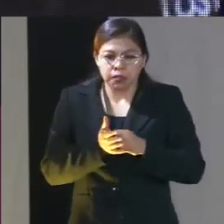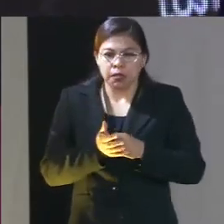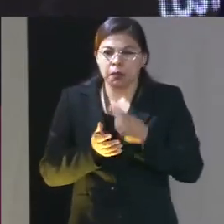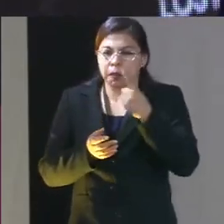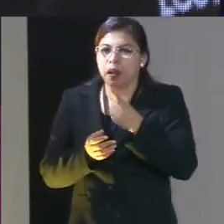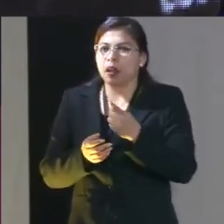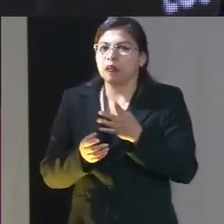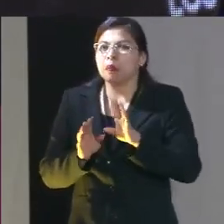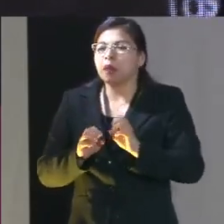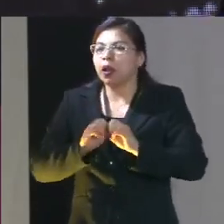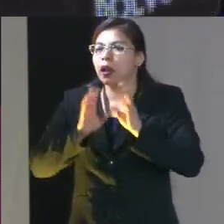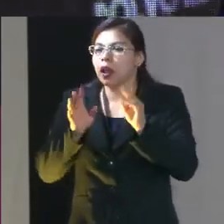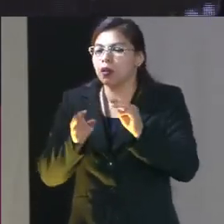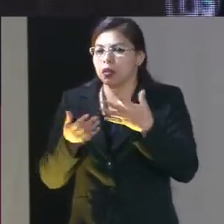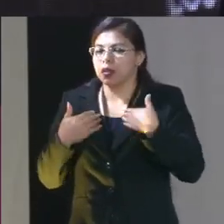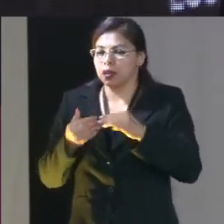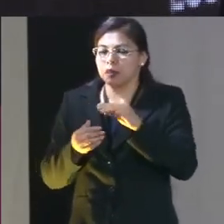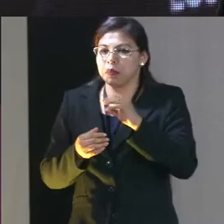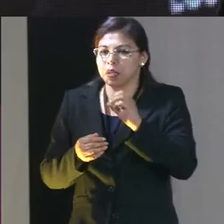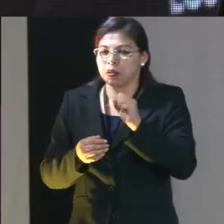Mesoamérica y se murió antier.